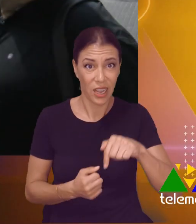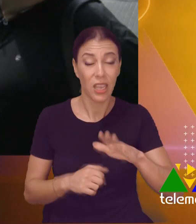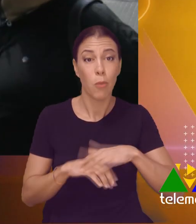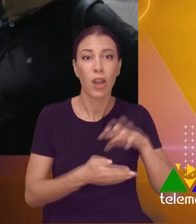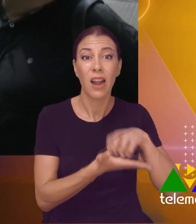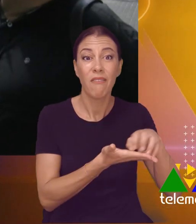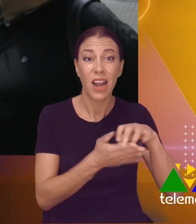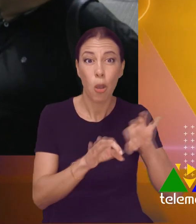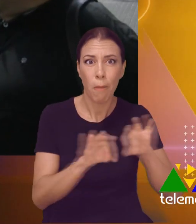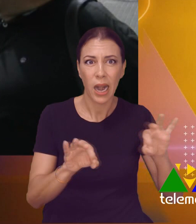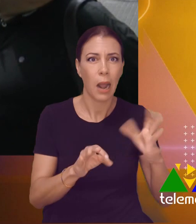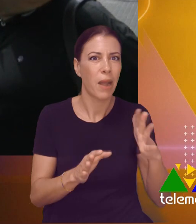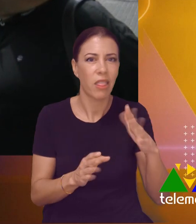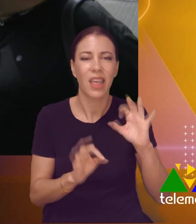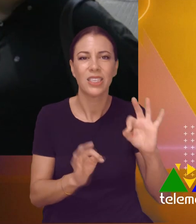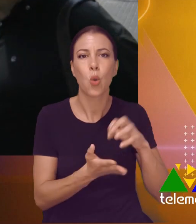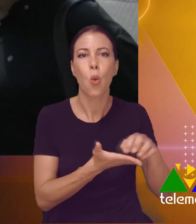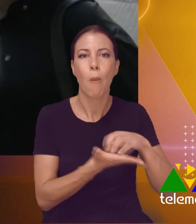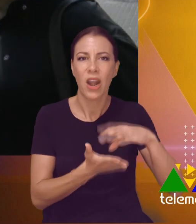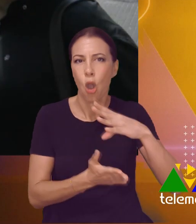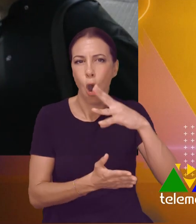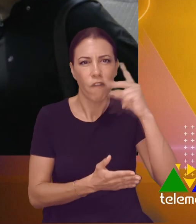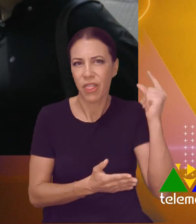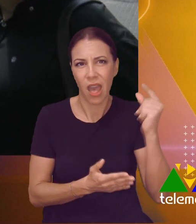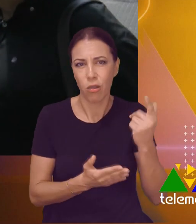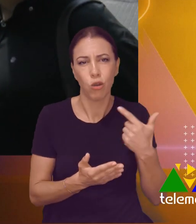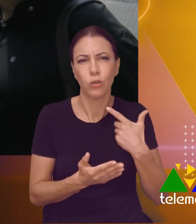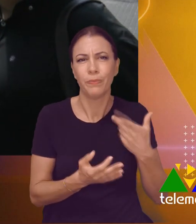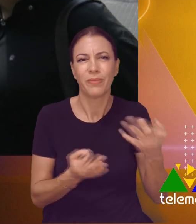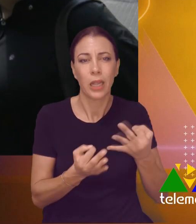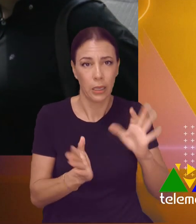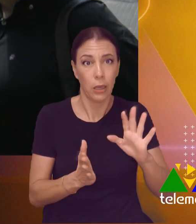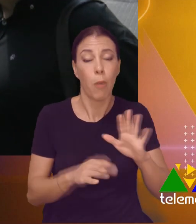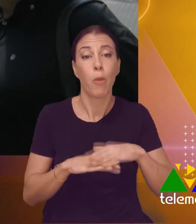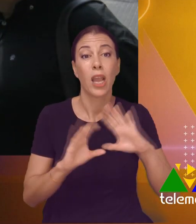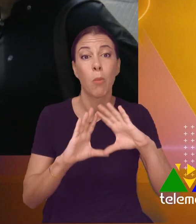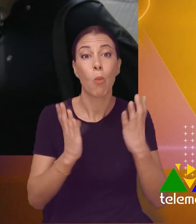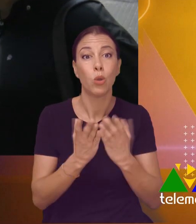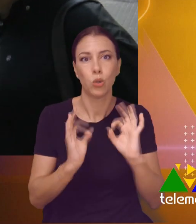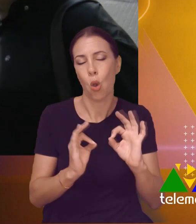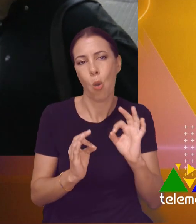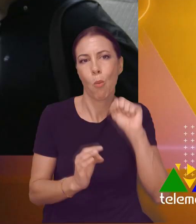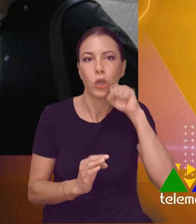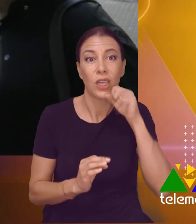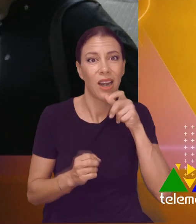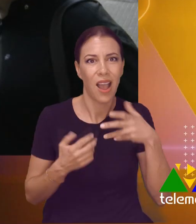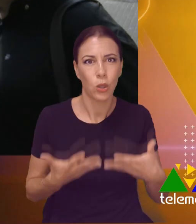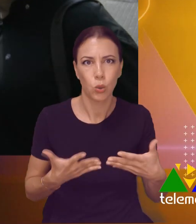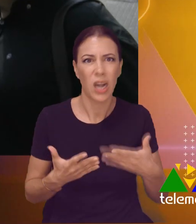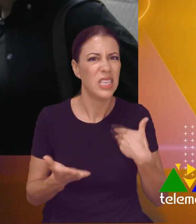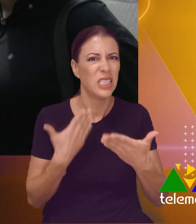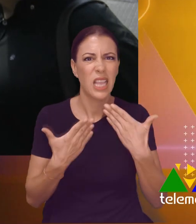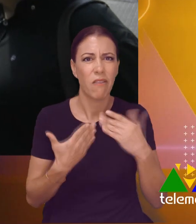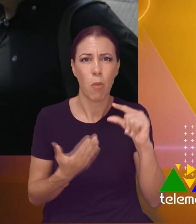decir, el barrio de las Paragueras parece que es un barrio olvidado en el sentido del mundo actual, del Motril actual, y se